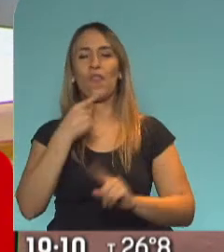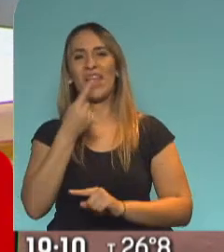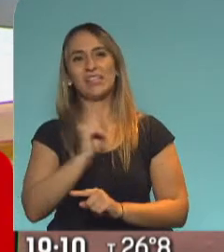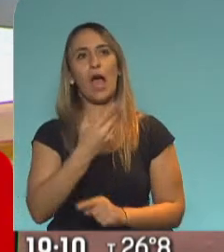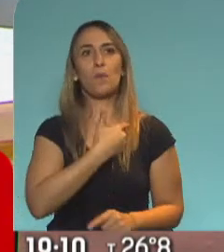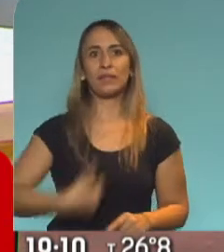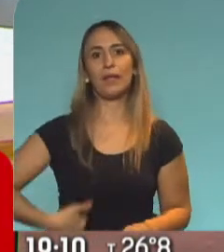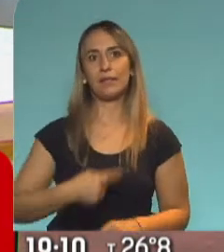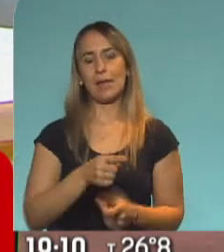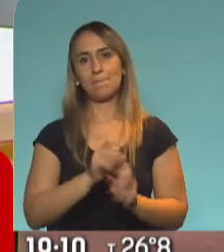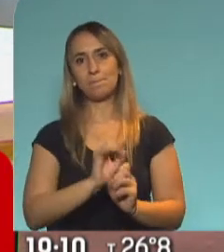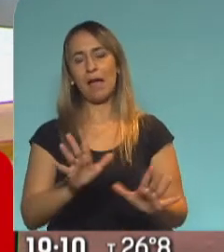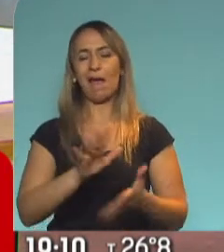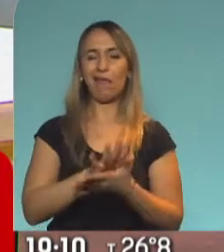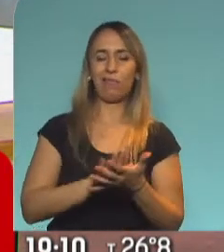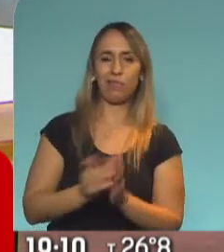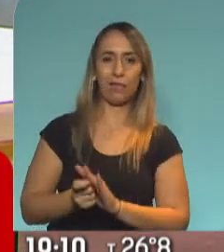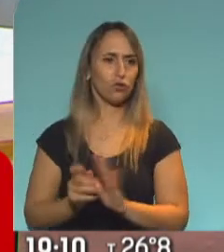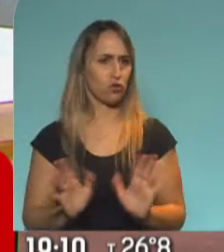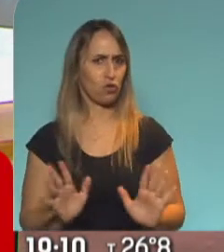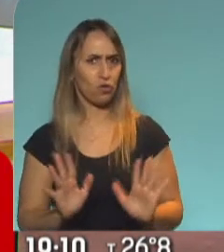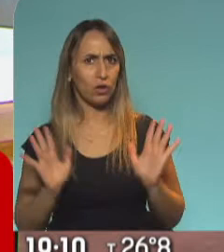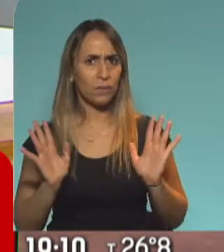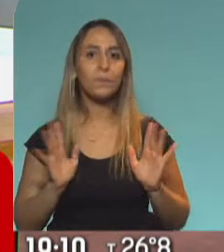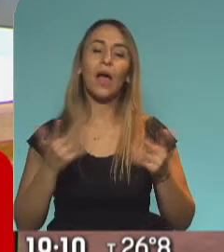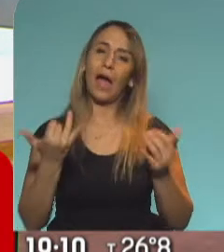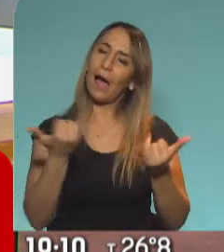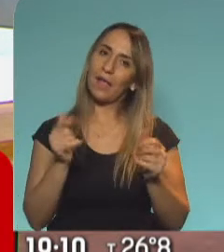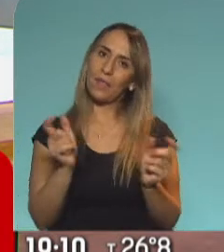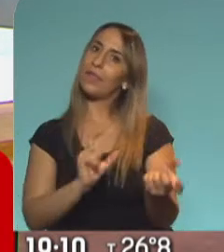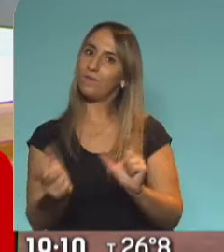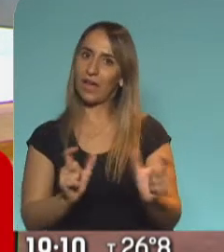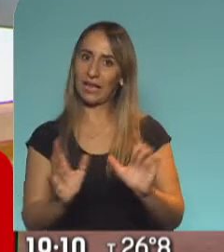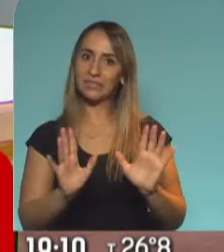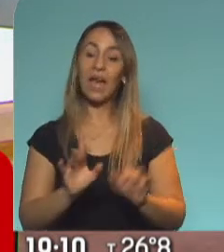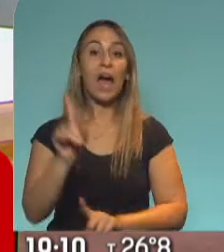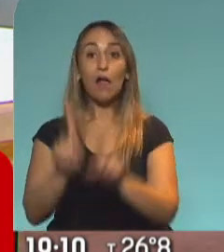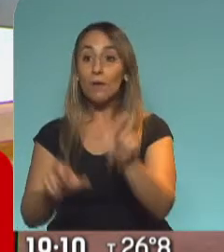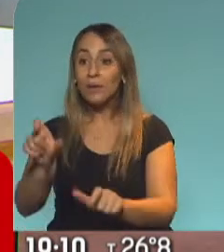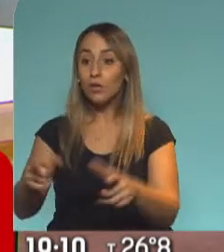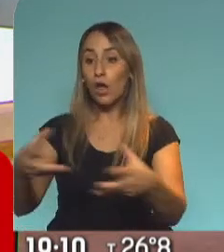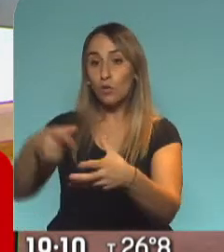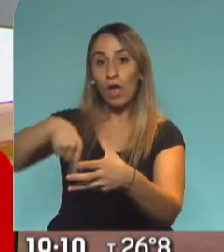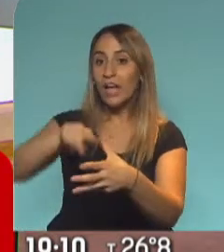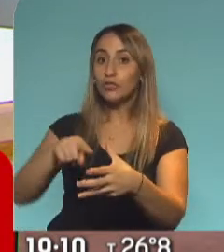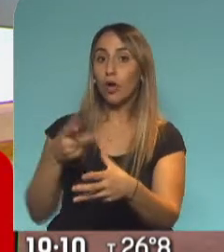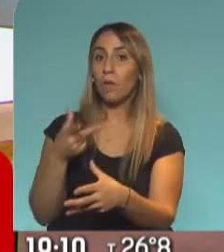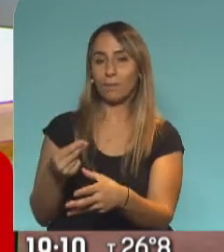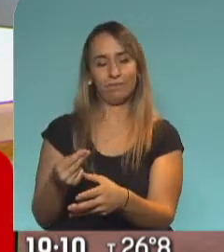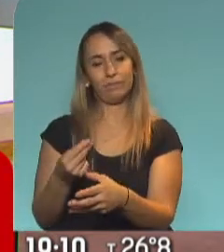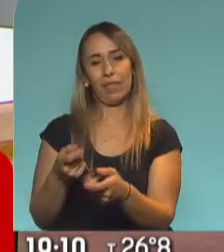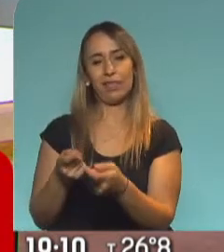eso tratemos de diferenciar a aquellos que no debían ser vacunados, sí, y aquellos que lo